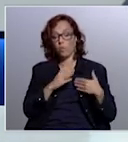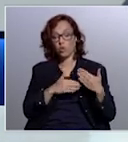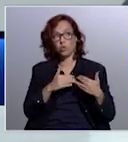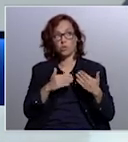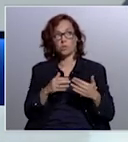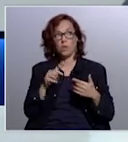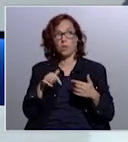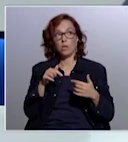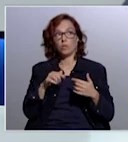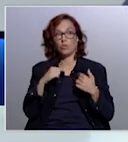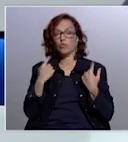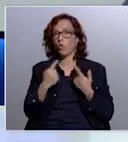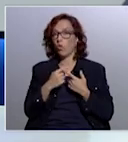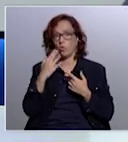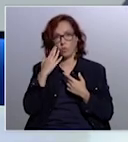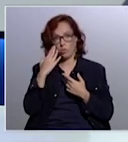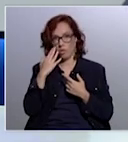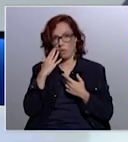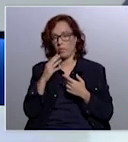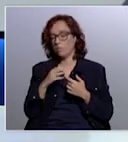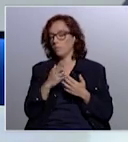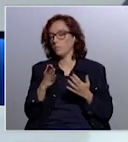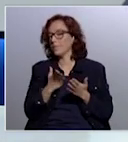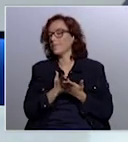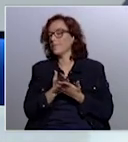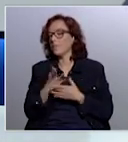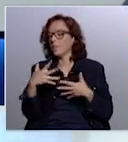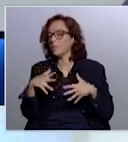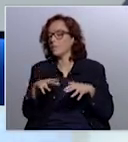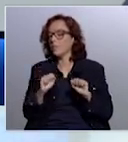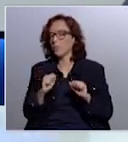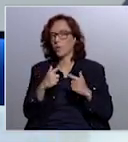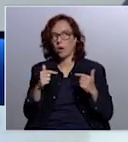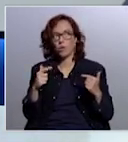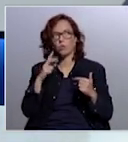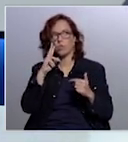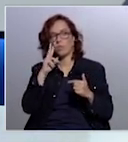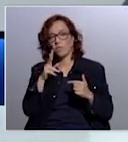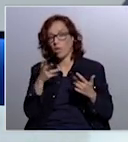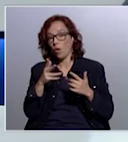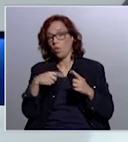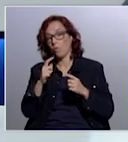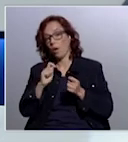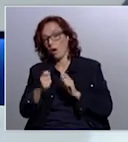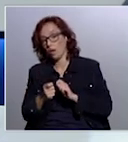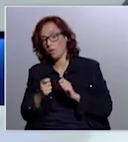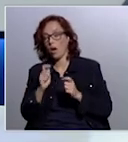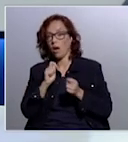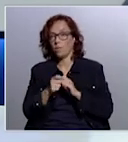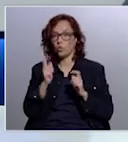está el día es muy chico y todo se sabe tarde o temprano las cosas se ven con perspectiva se estudian los cambios son